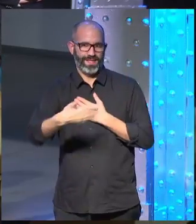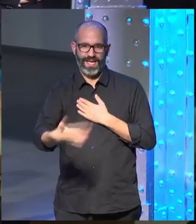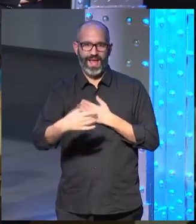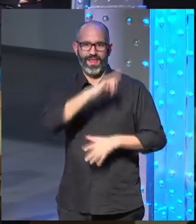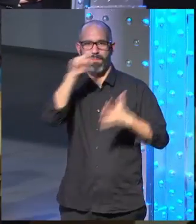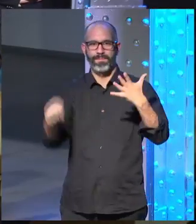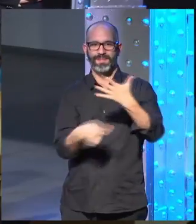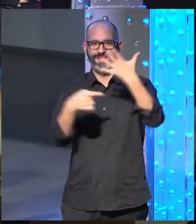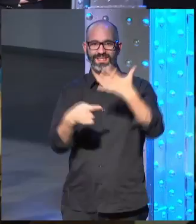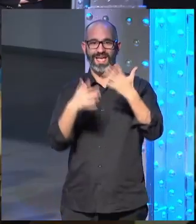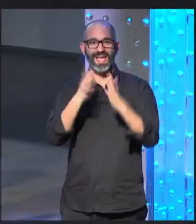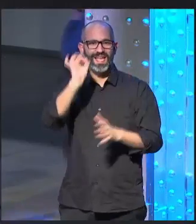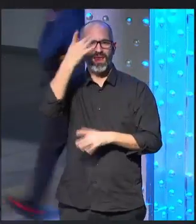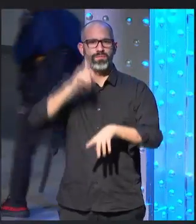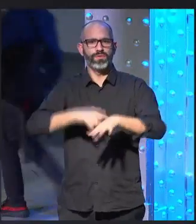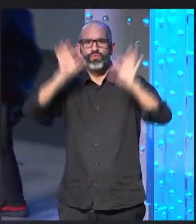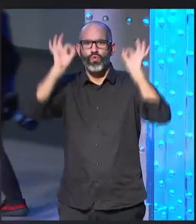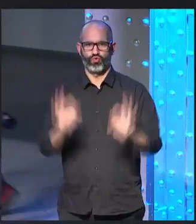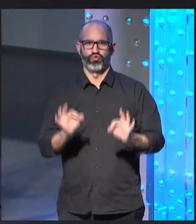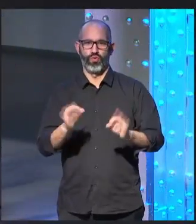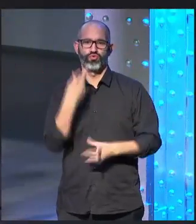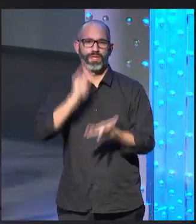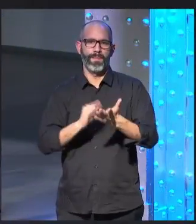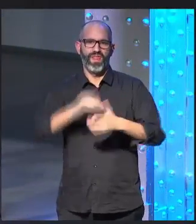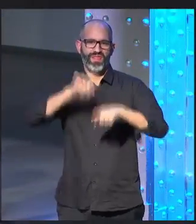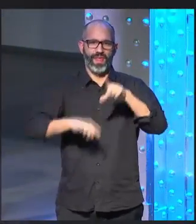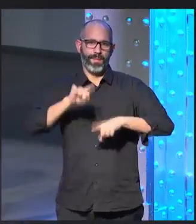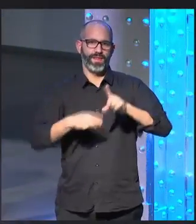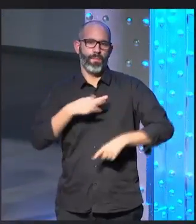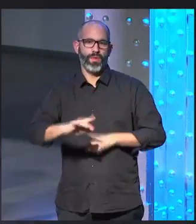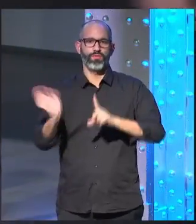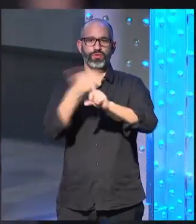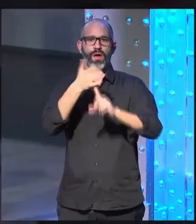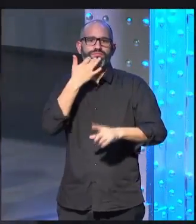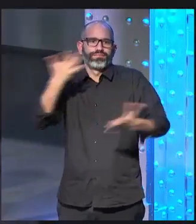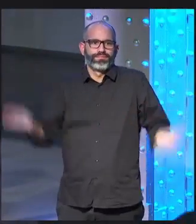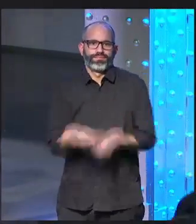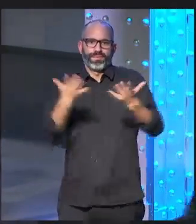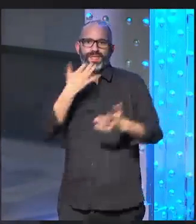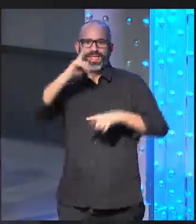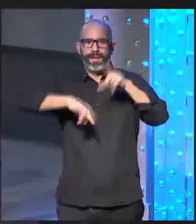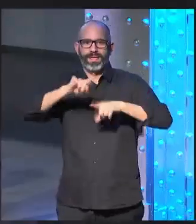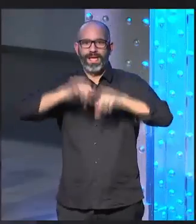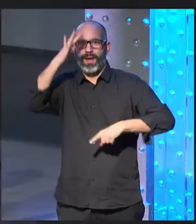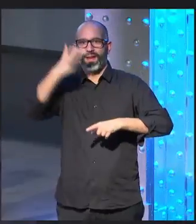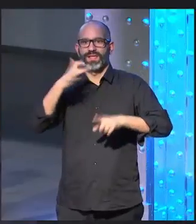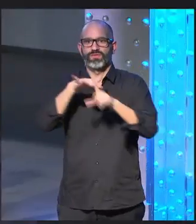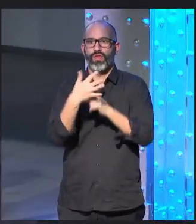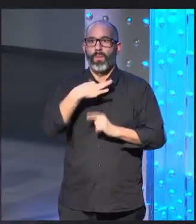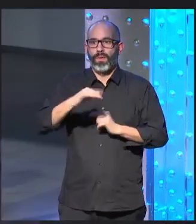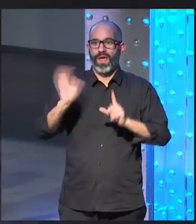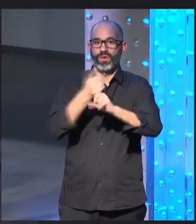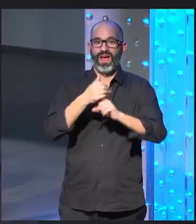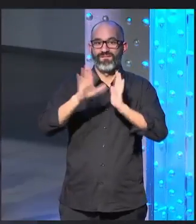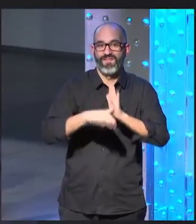ideas tienen su momento justo. Hay ideas que pueden ser demasiado pronto y encontrarán resistencia en su adopción, o demasiado tarde y